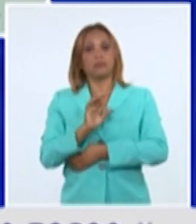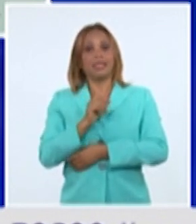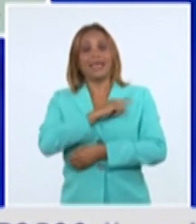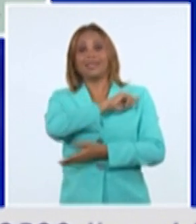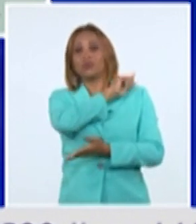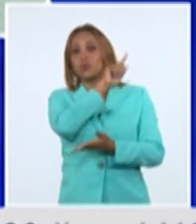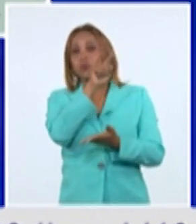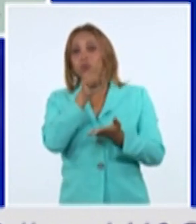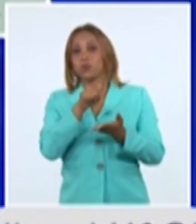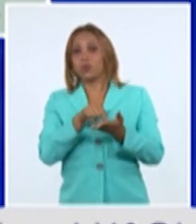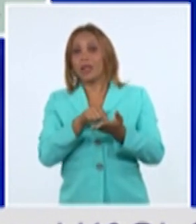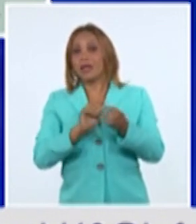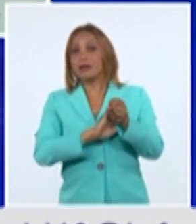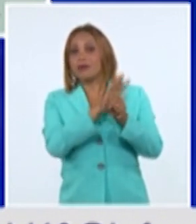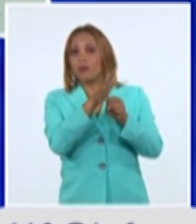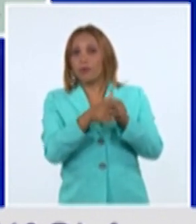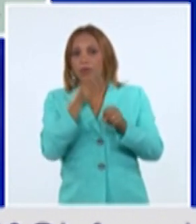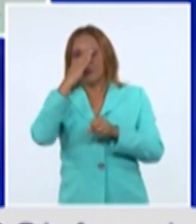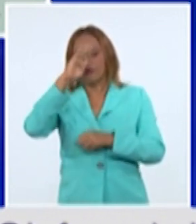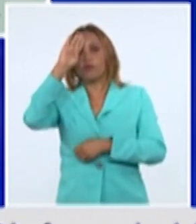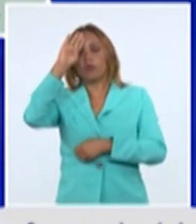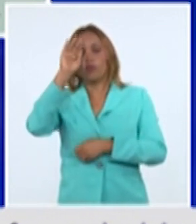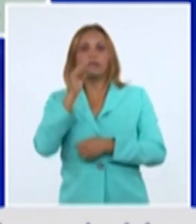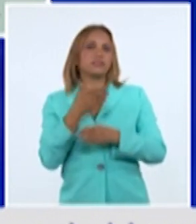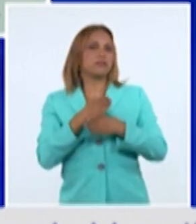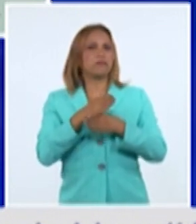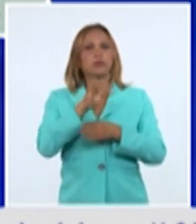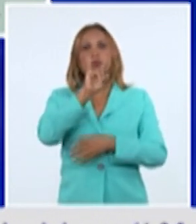pandemia en nuestro país. Es el